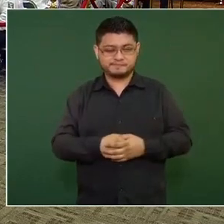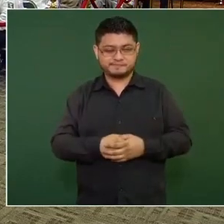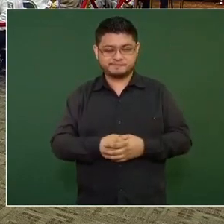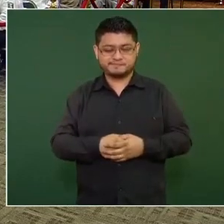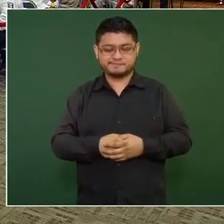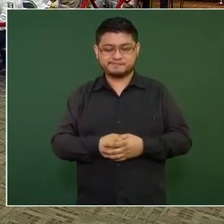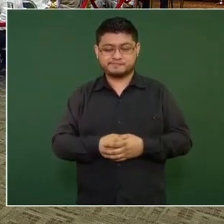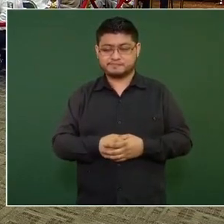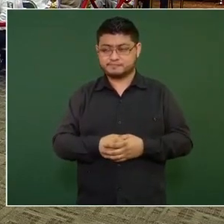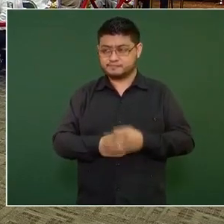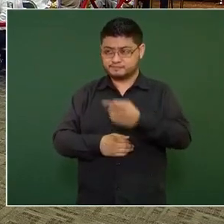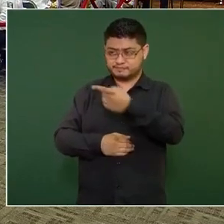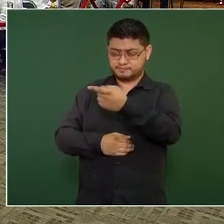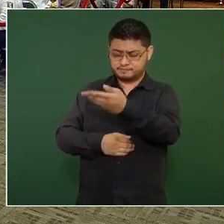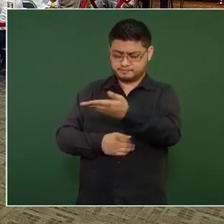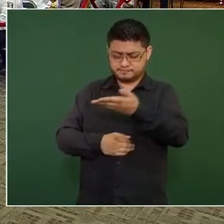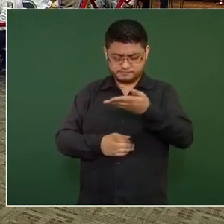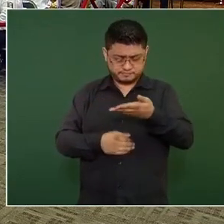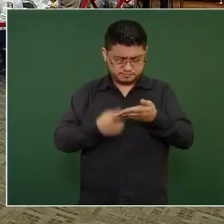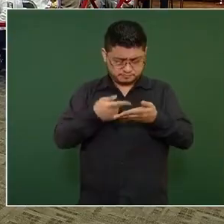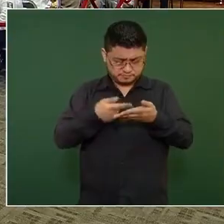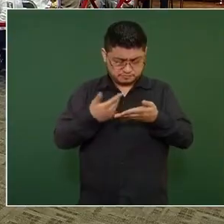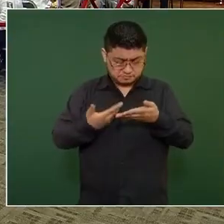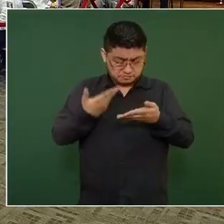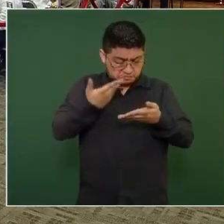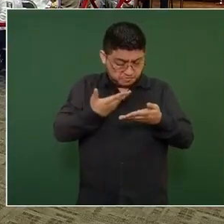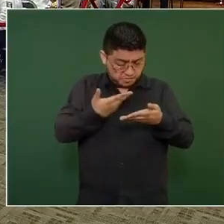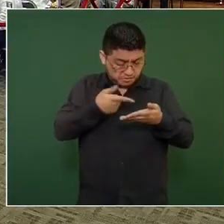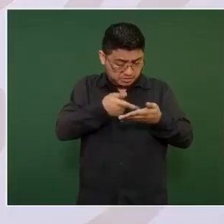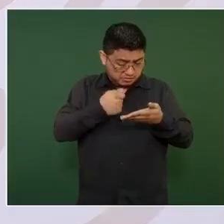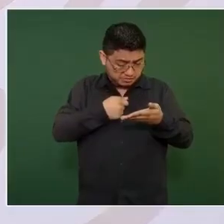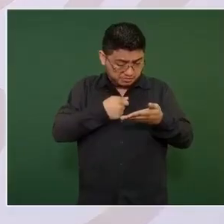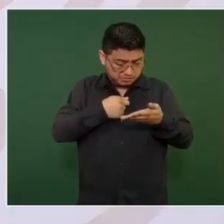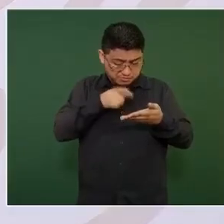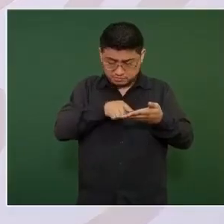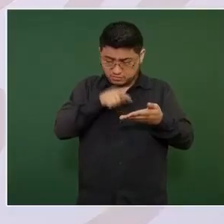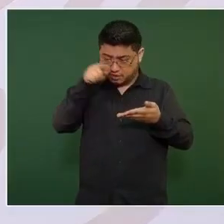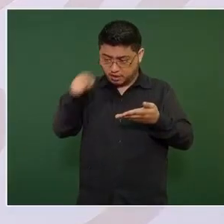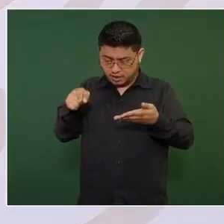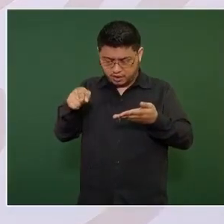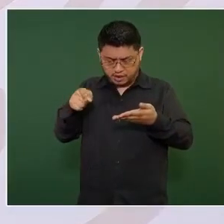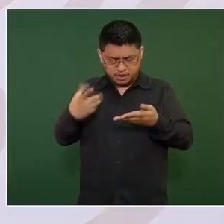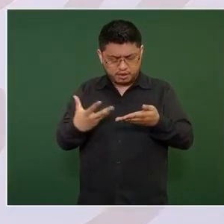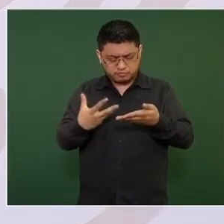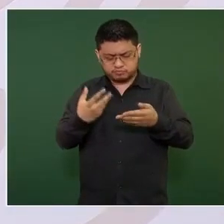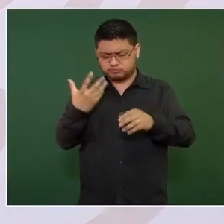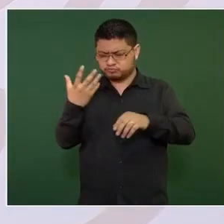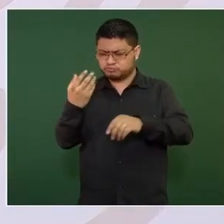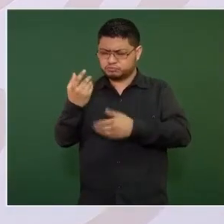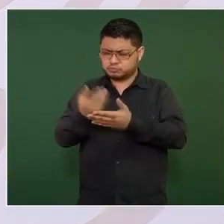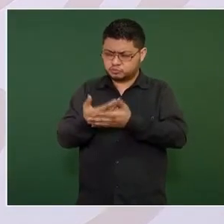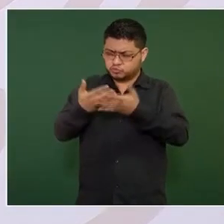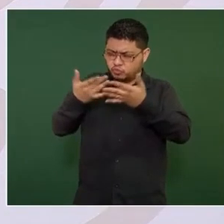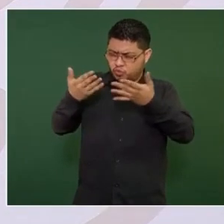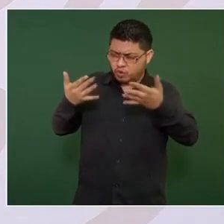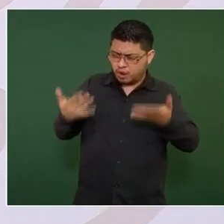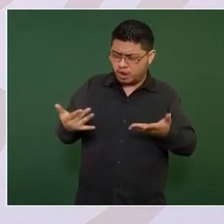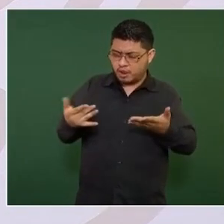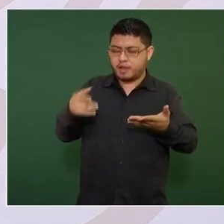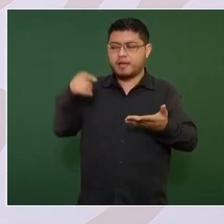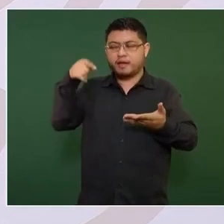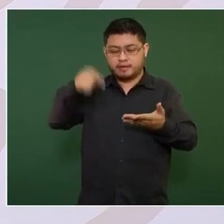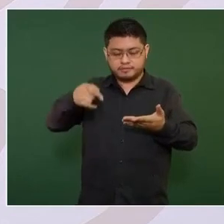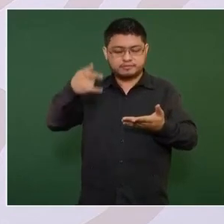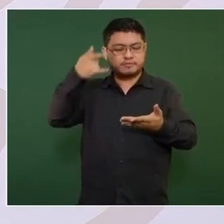por la solicitud que nos hizo la gobernadora Laida, se modernizará con plantas de gas la central eléctrica de